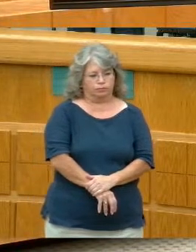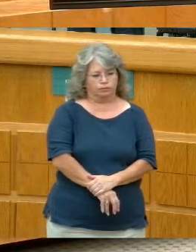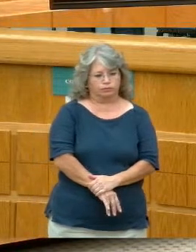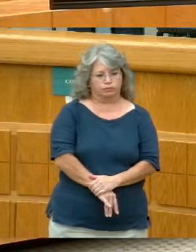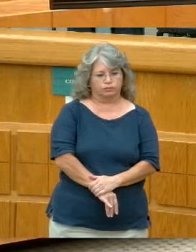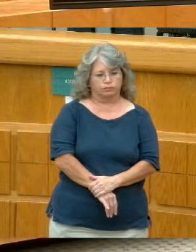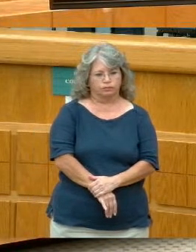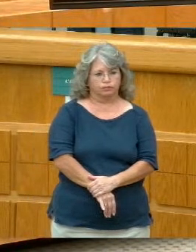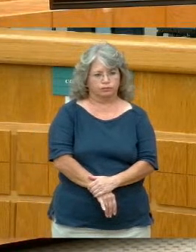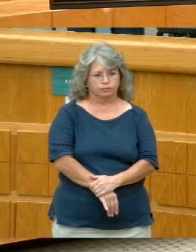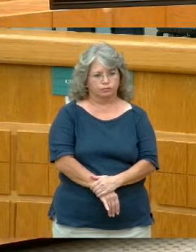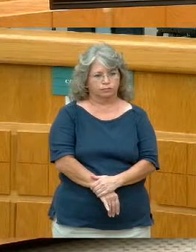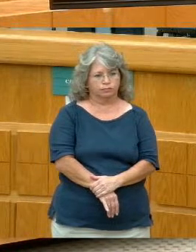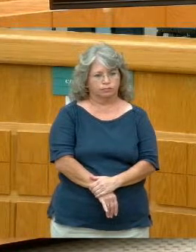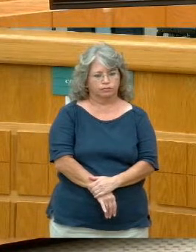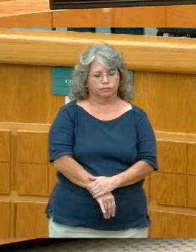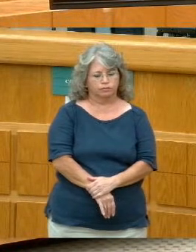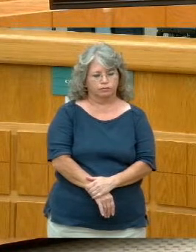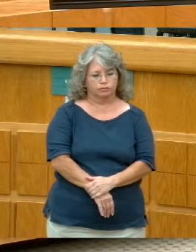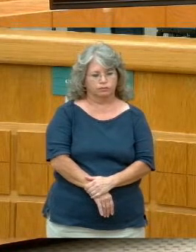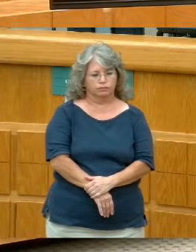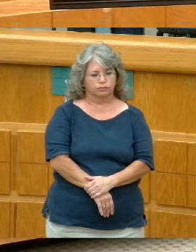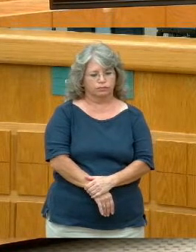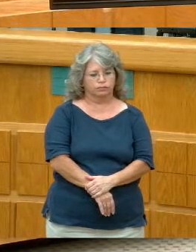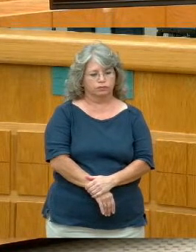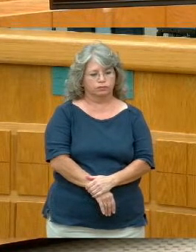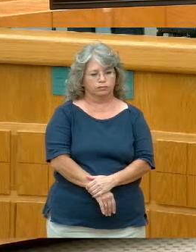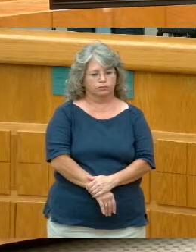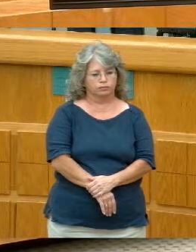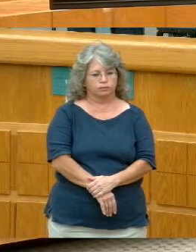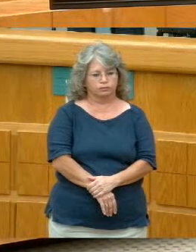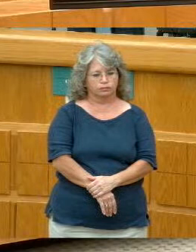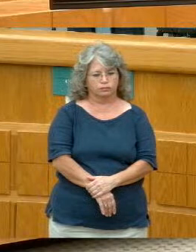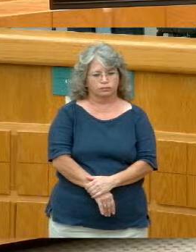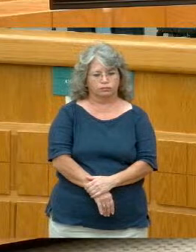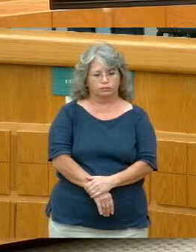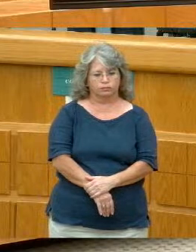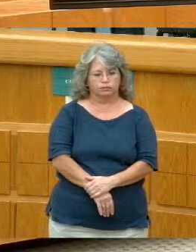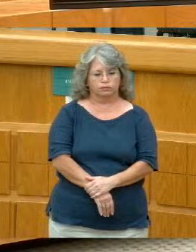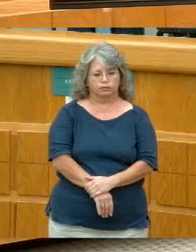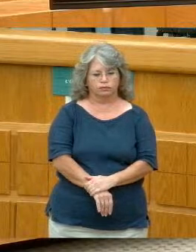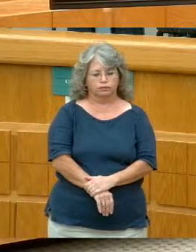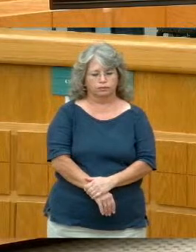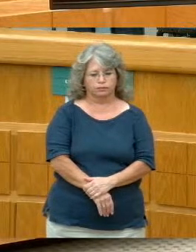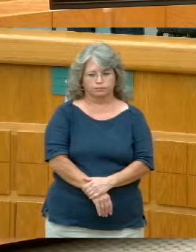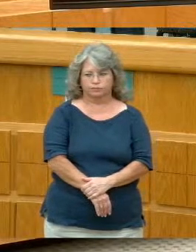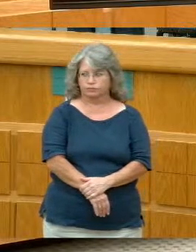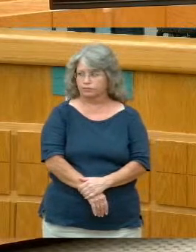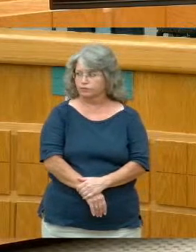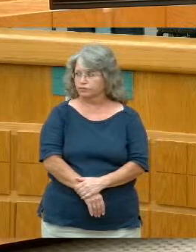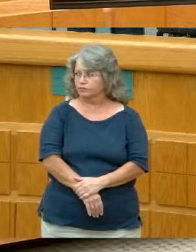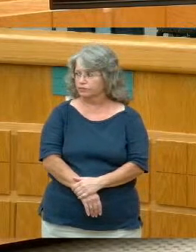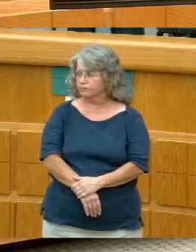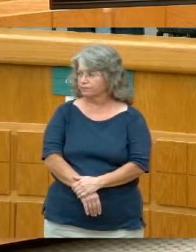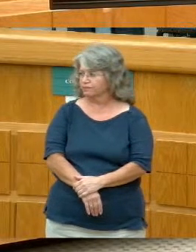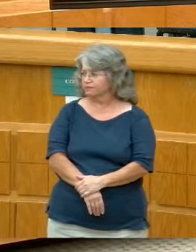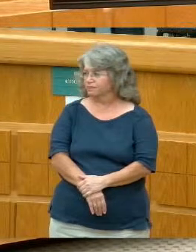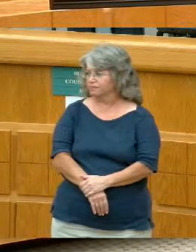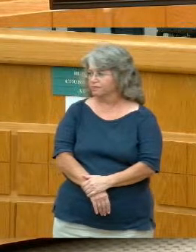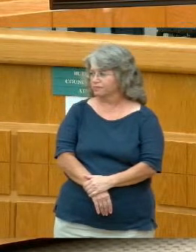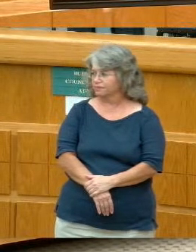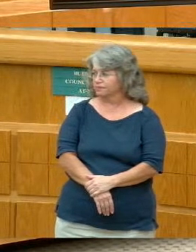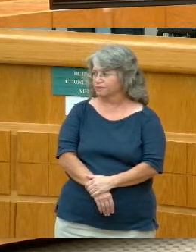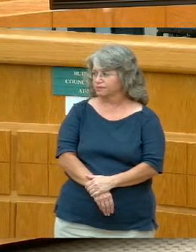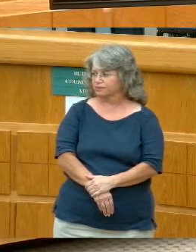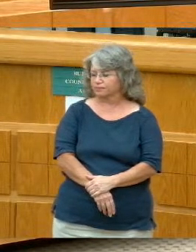inflamatorio multisistémico en niños, o MISC. Esta afección hace que la mayor parte del cuerpo se inflame, incluidos el corazón,